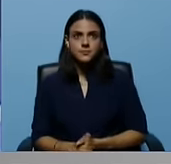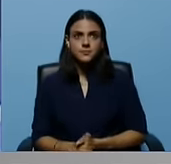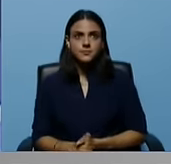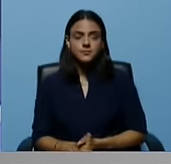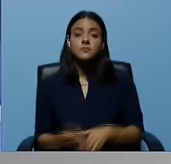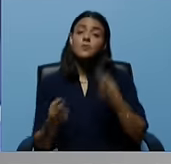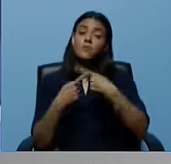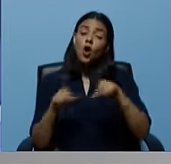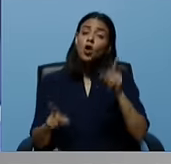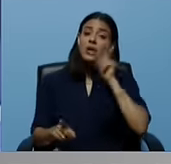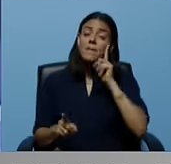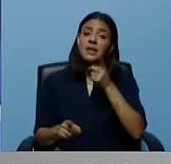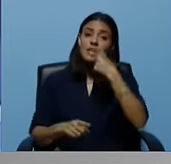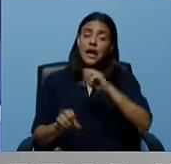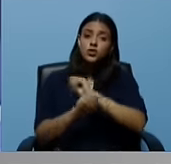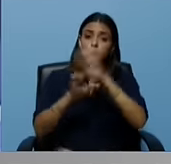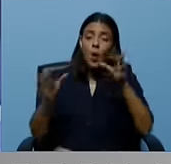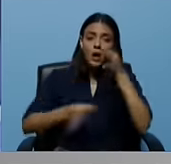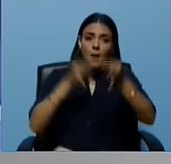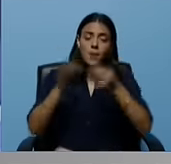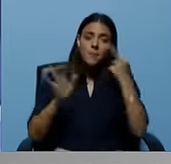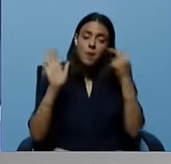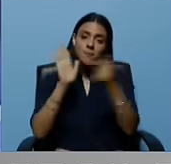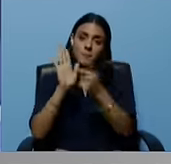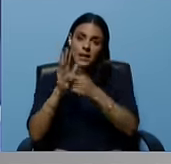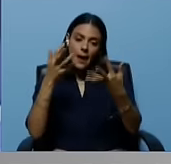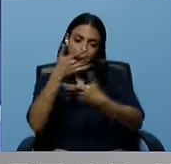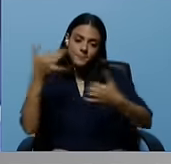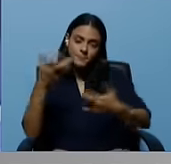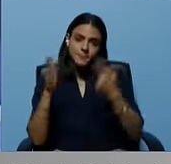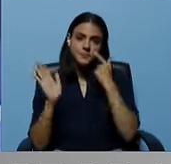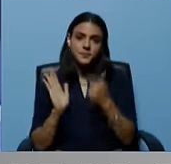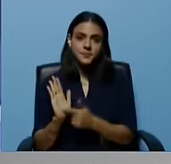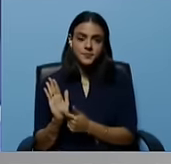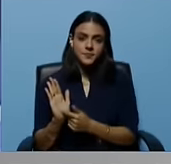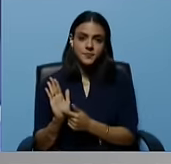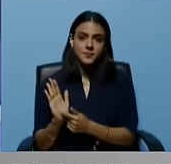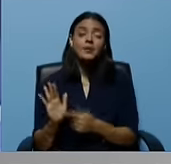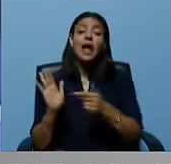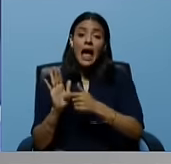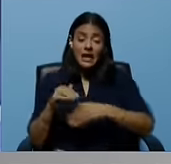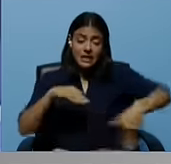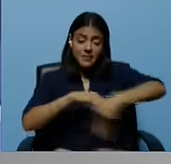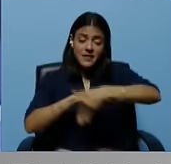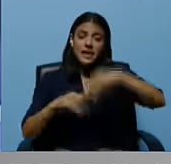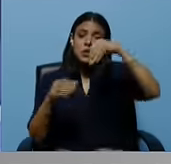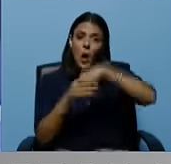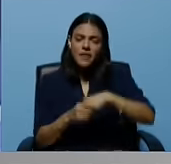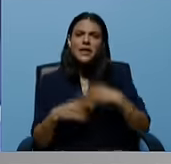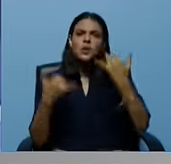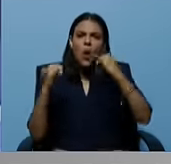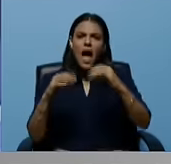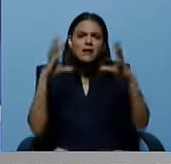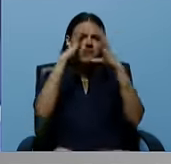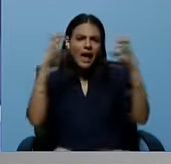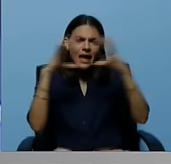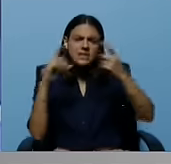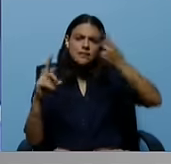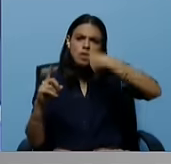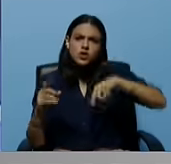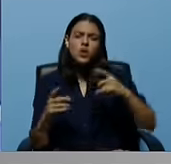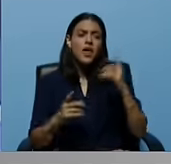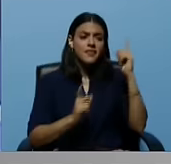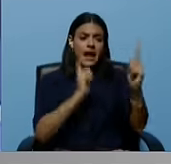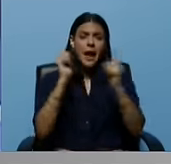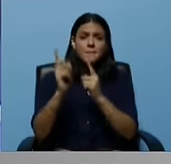Otra de las mentiras que se desarman con esta carta: en esa dirección hay entendimiento para los